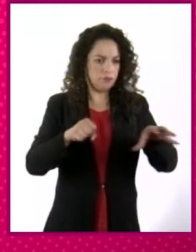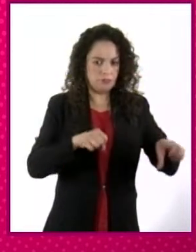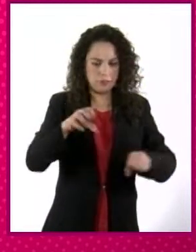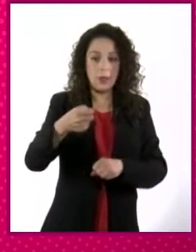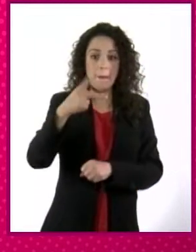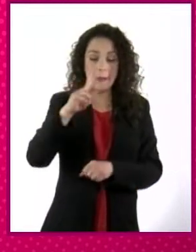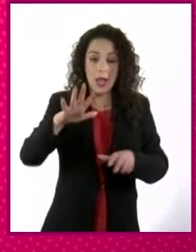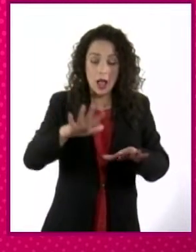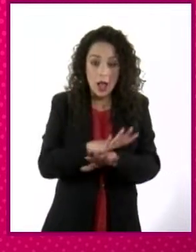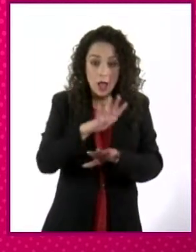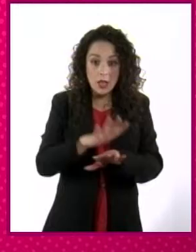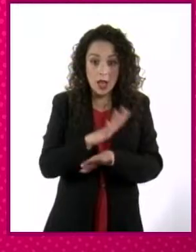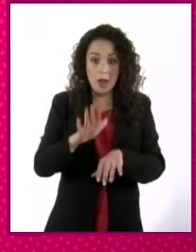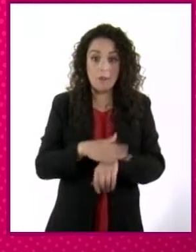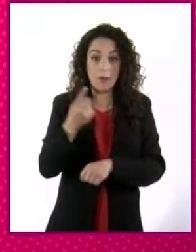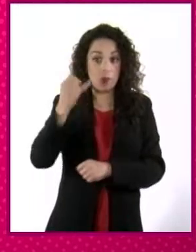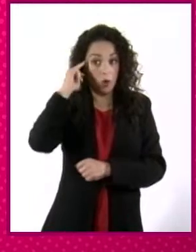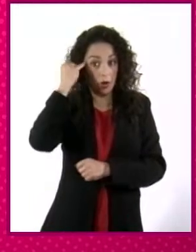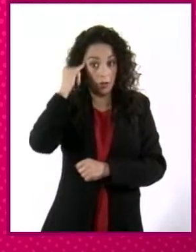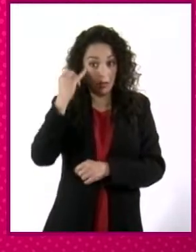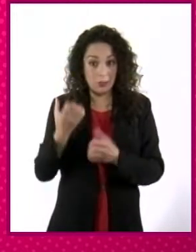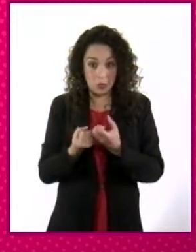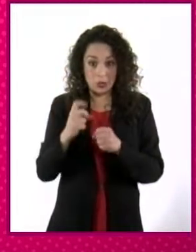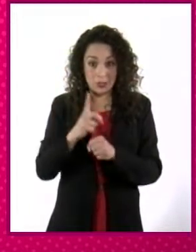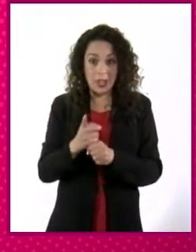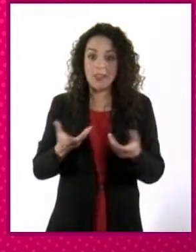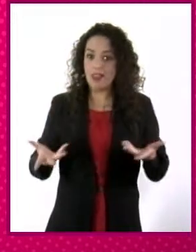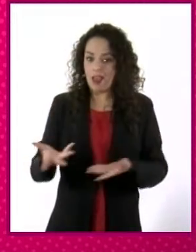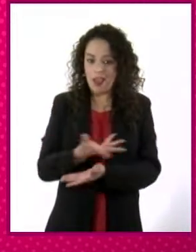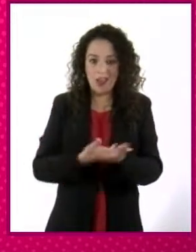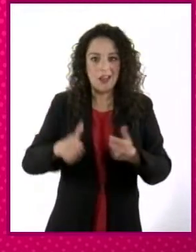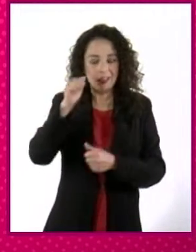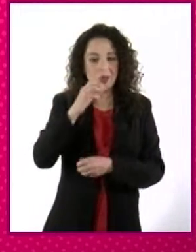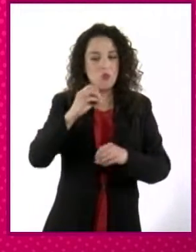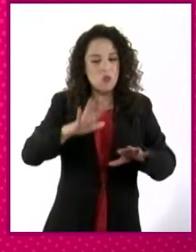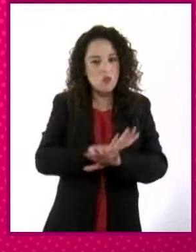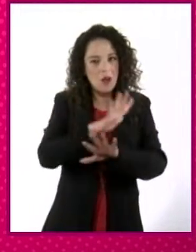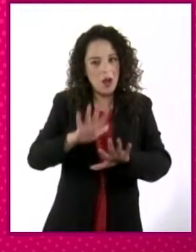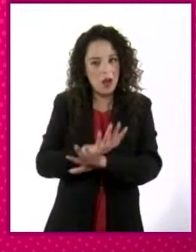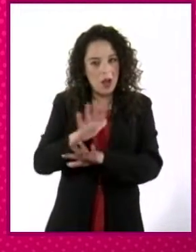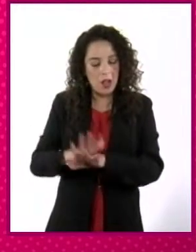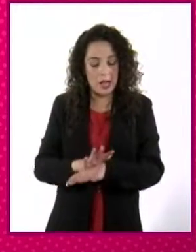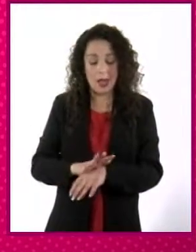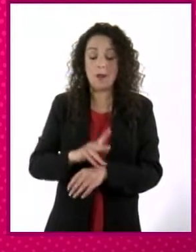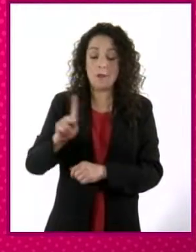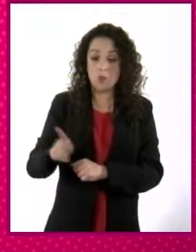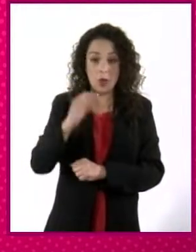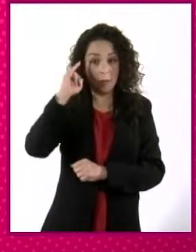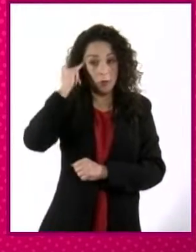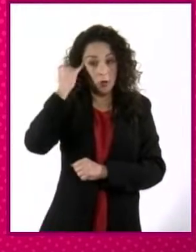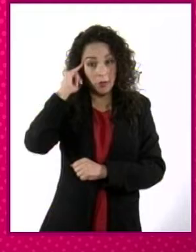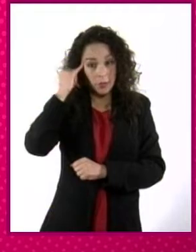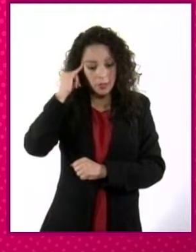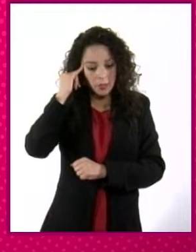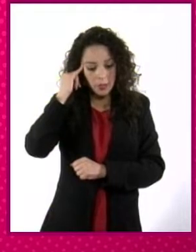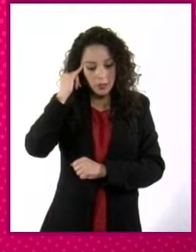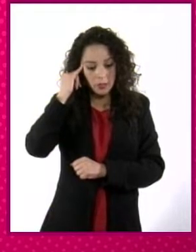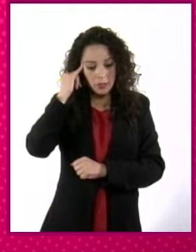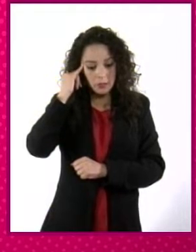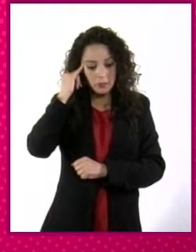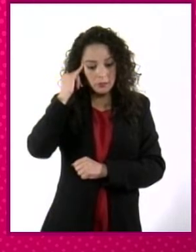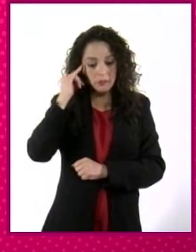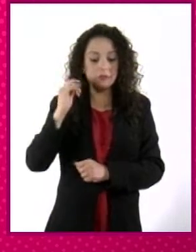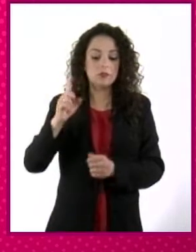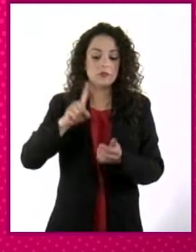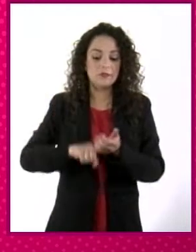la sociedad indígena es muy cambiante. Entonces los pueblos indígenas se conformaron como